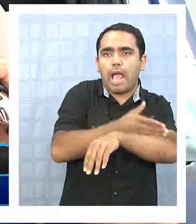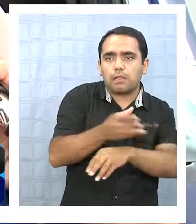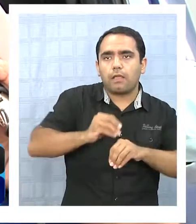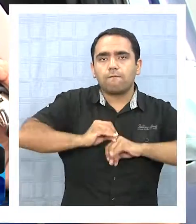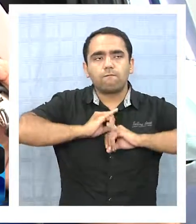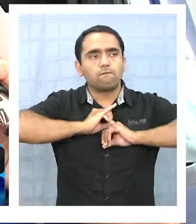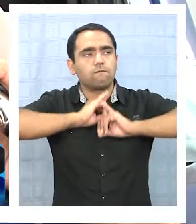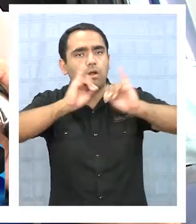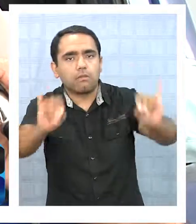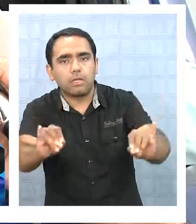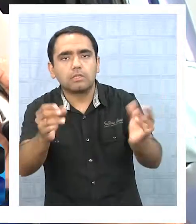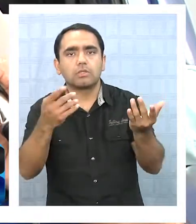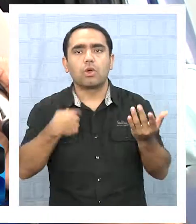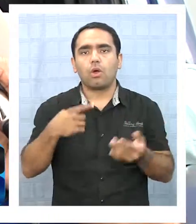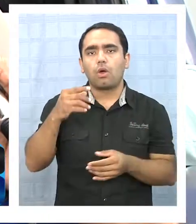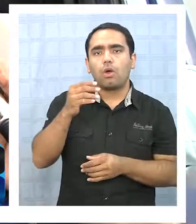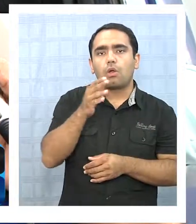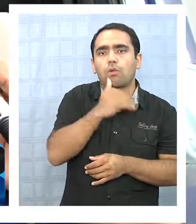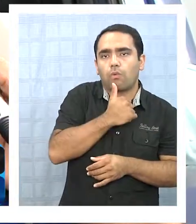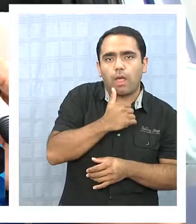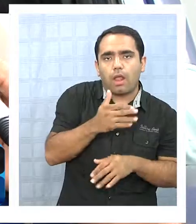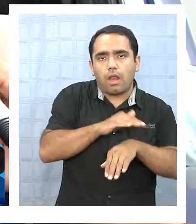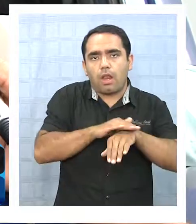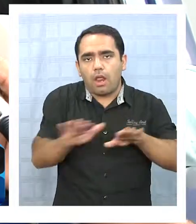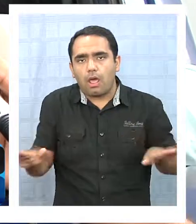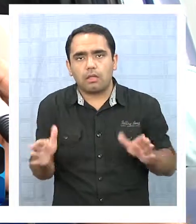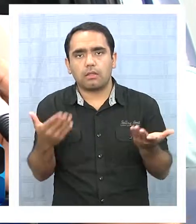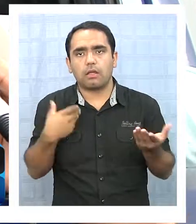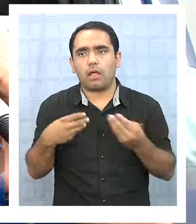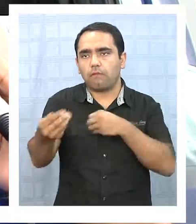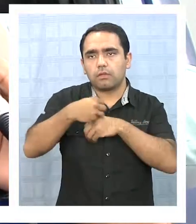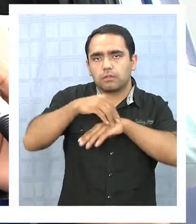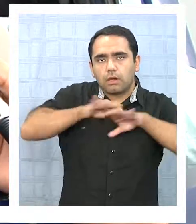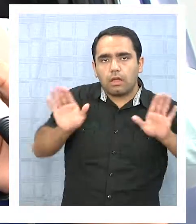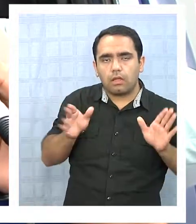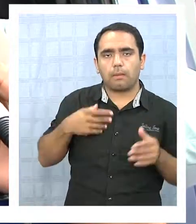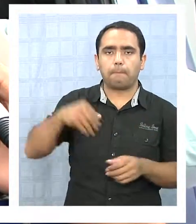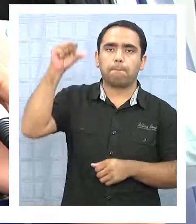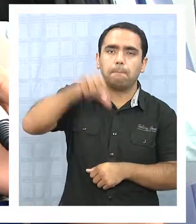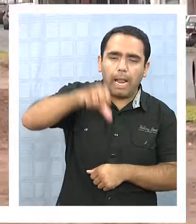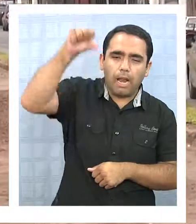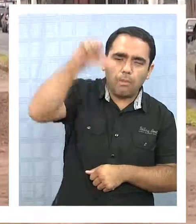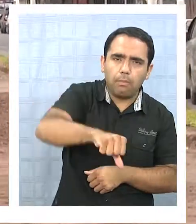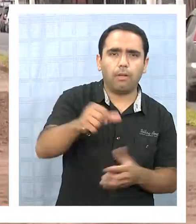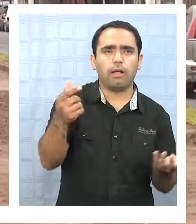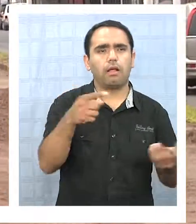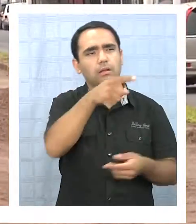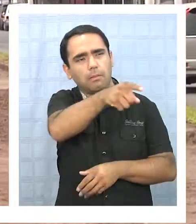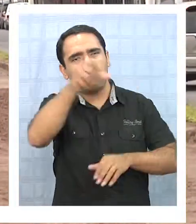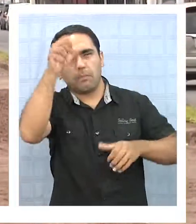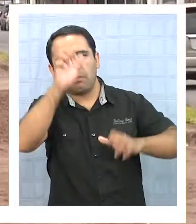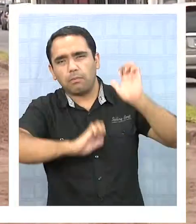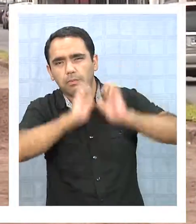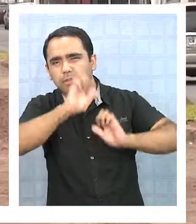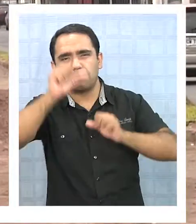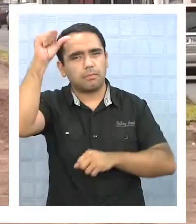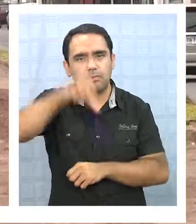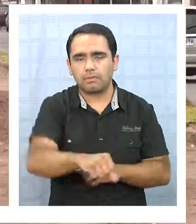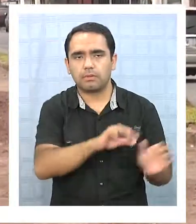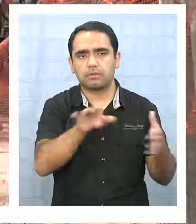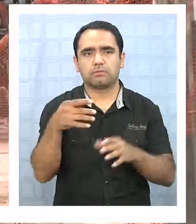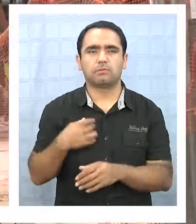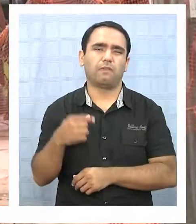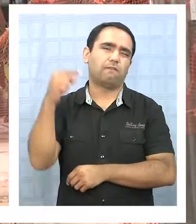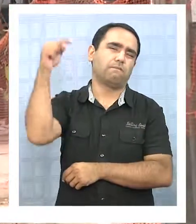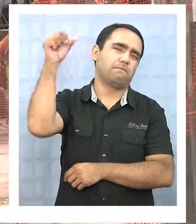algo que uno sepa como automovilista. Ese es el problema. Malo, malo, malo de la constructora. Mala ejecución. Atroz,